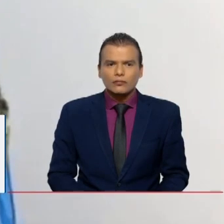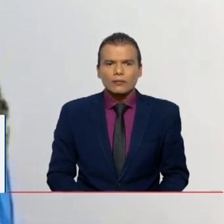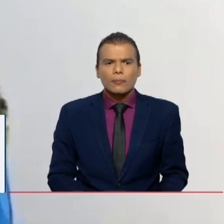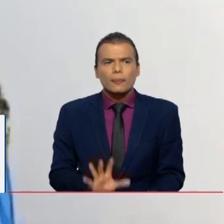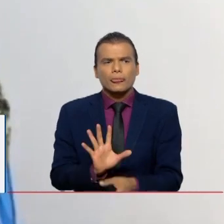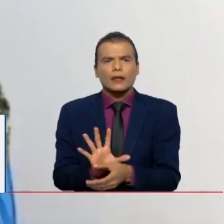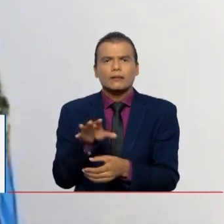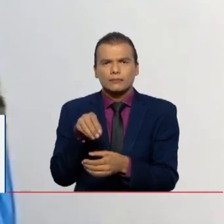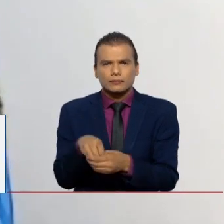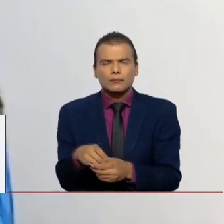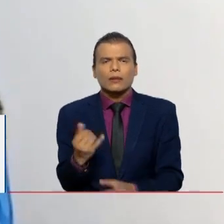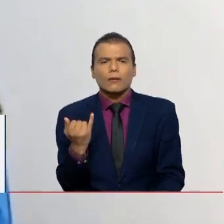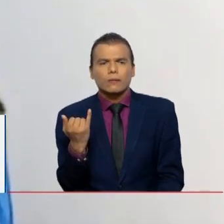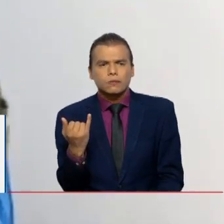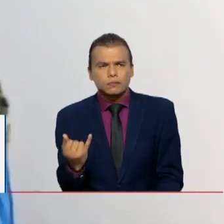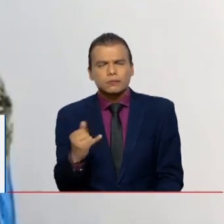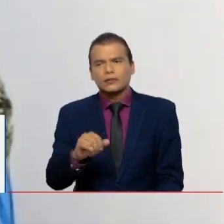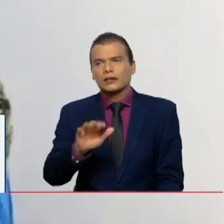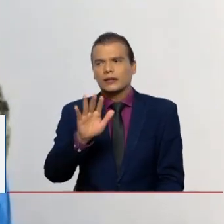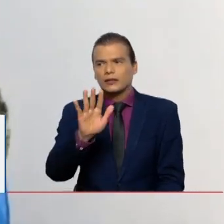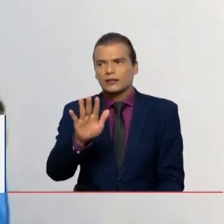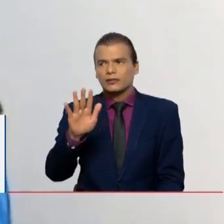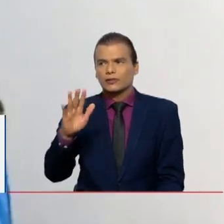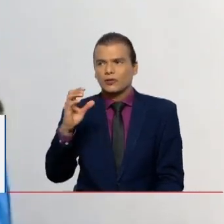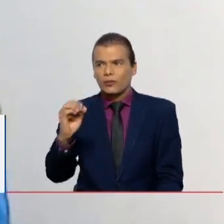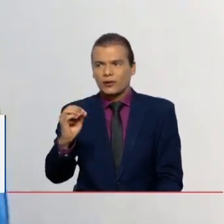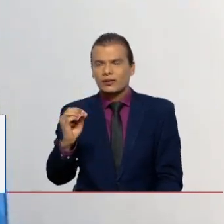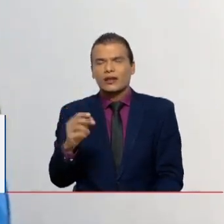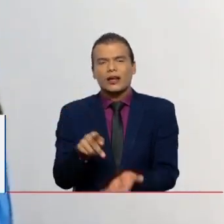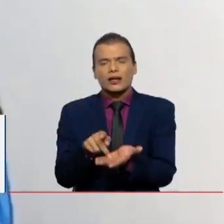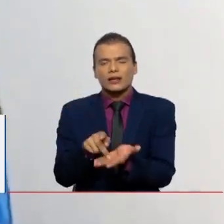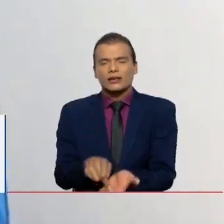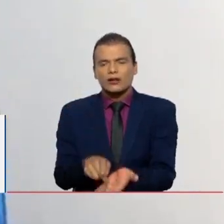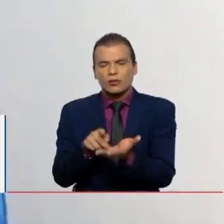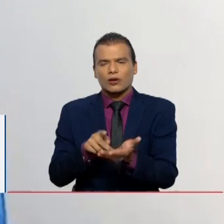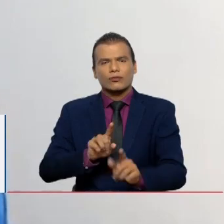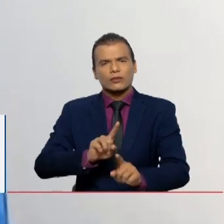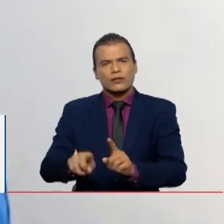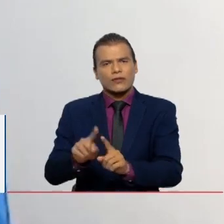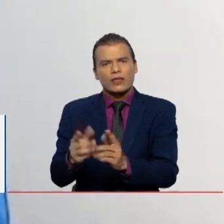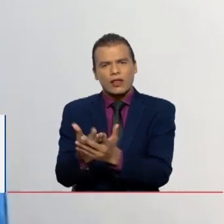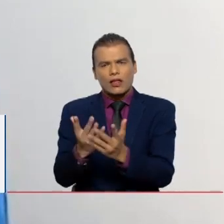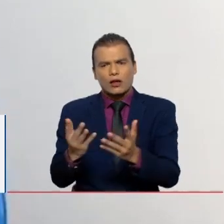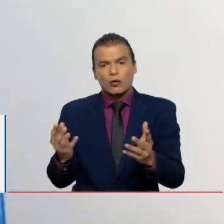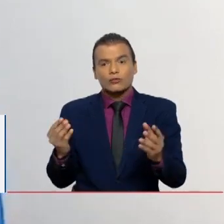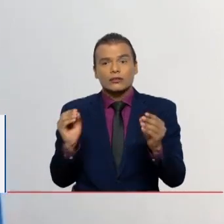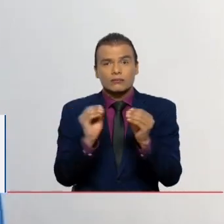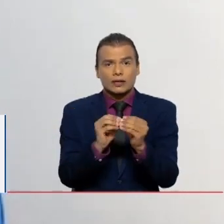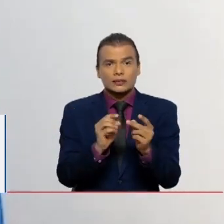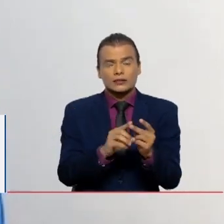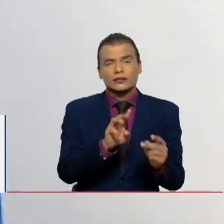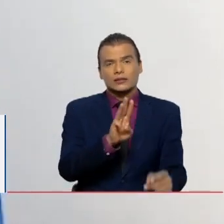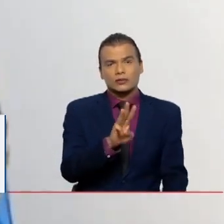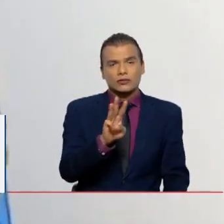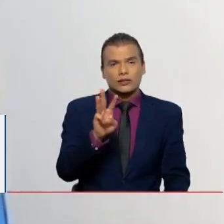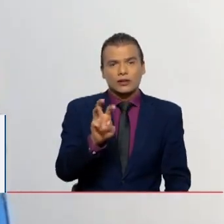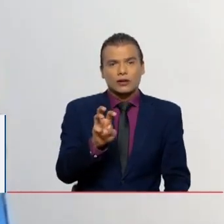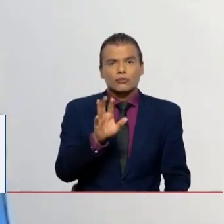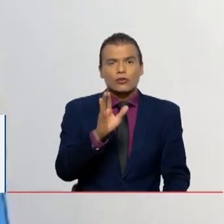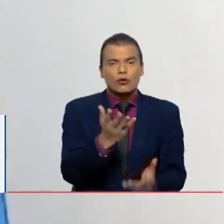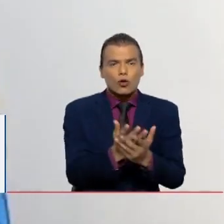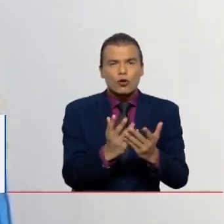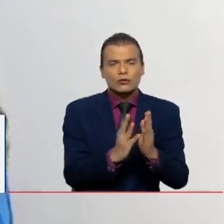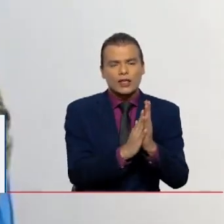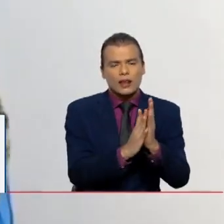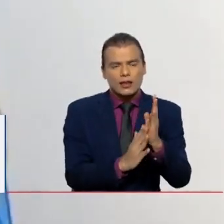Contenían 550 kilogramos de insumos sólidos, 378 galones de insumos líquidos. Con